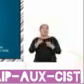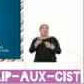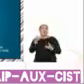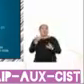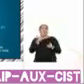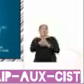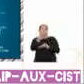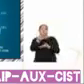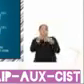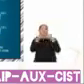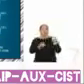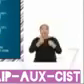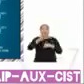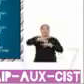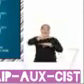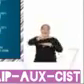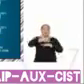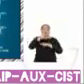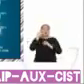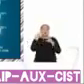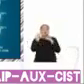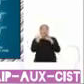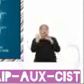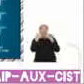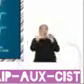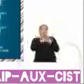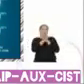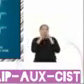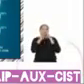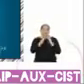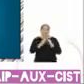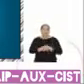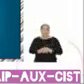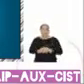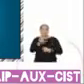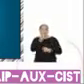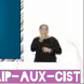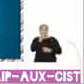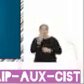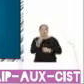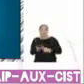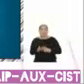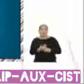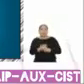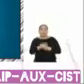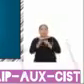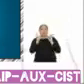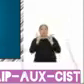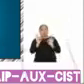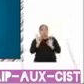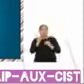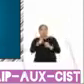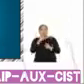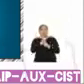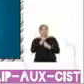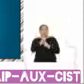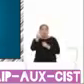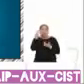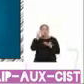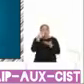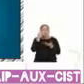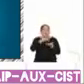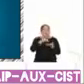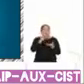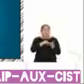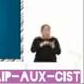un carro, una computadora o tener internet en sus hogares. ¿Y qué pasa con la calidad del trabajo? Si estudias más,